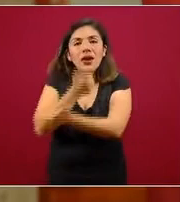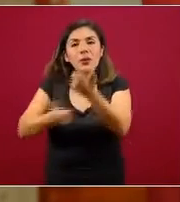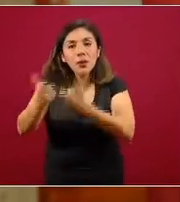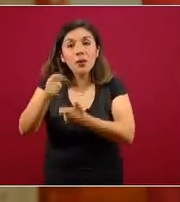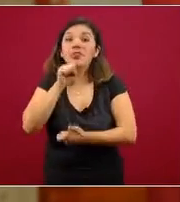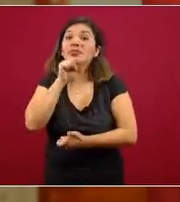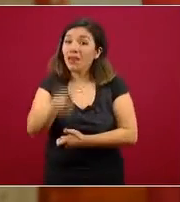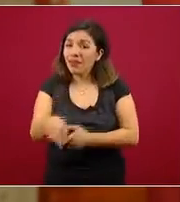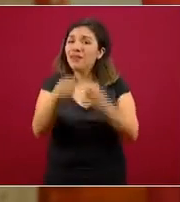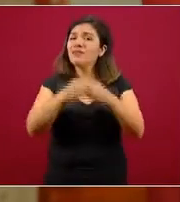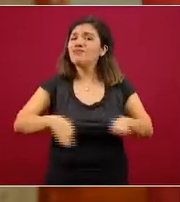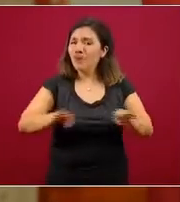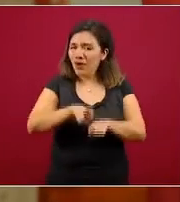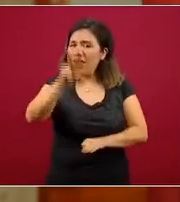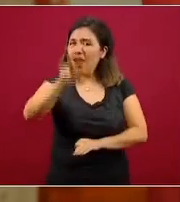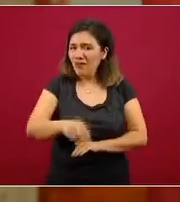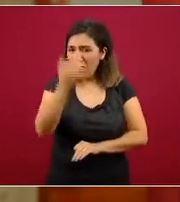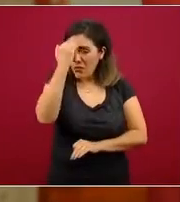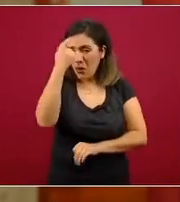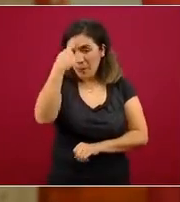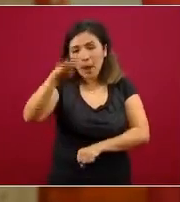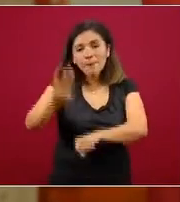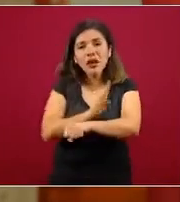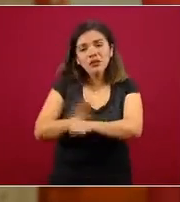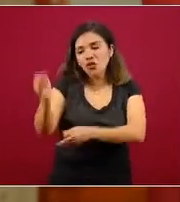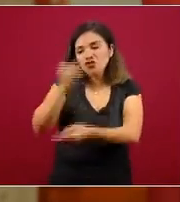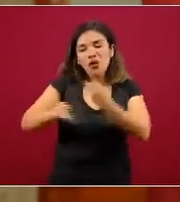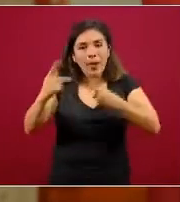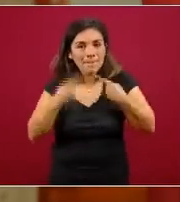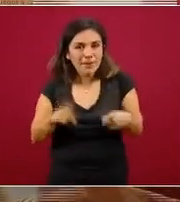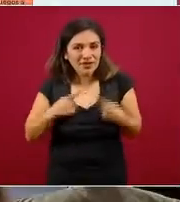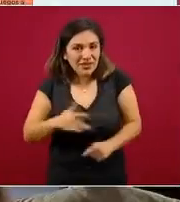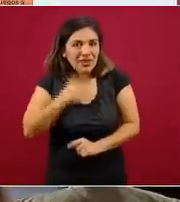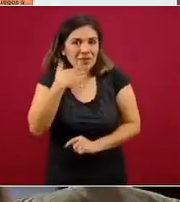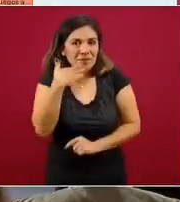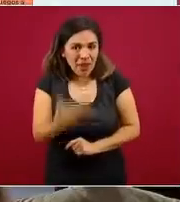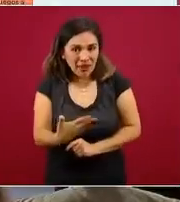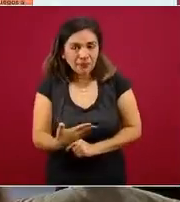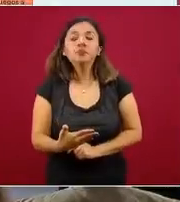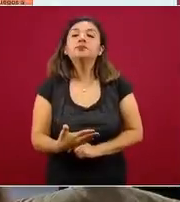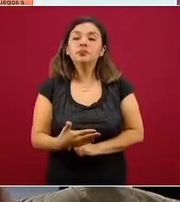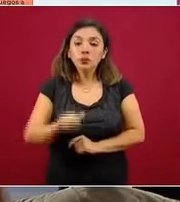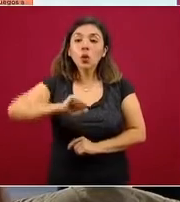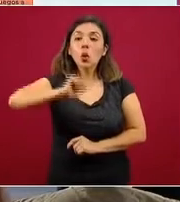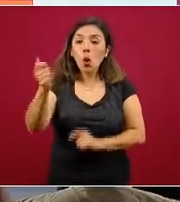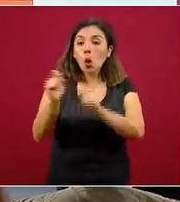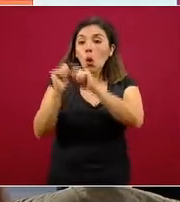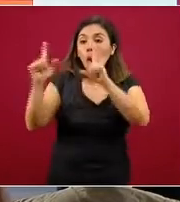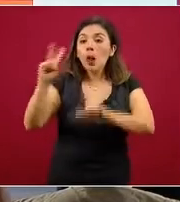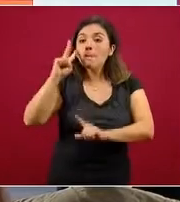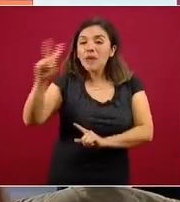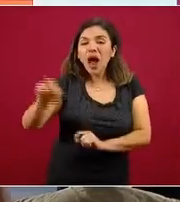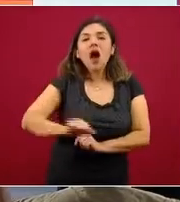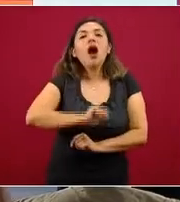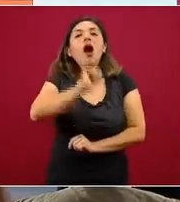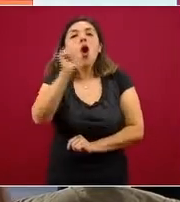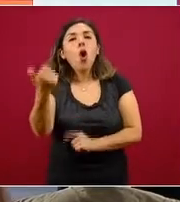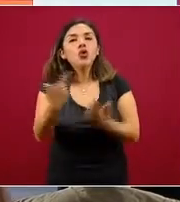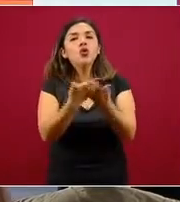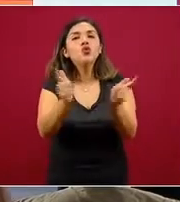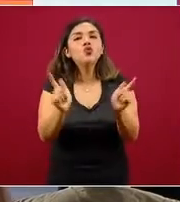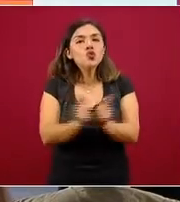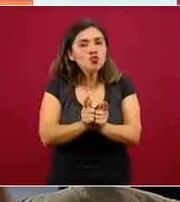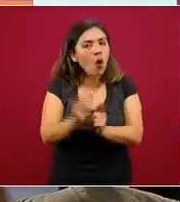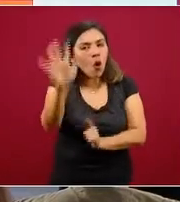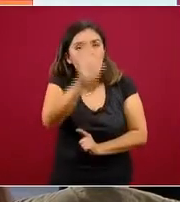económicas que también son importantes para el bienestar de la población. Si vemos la siguiente diapositiva, identificamos el otro